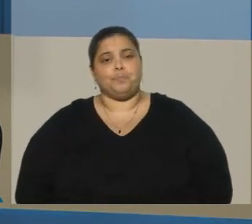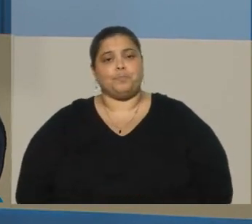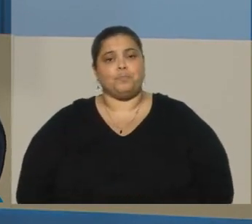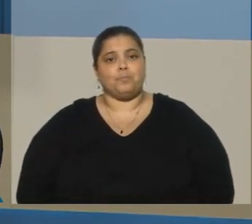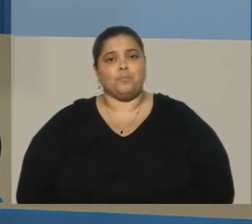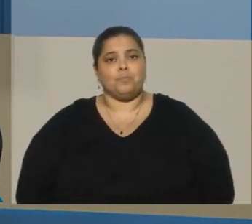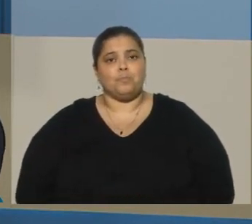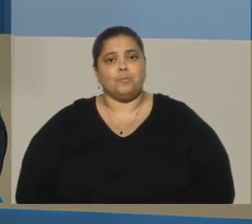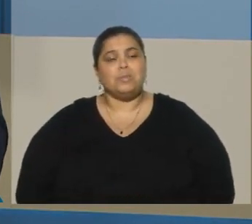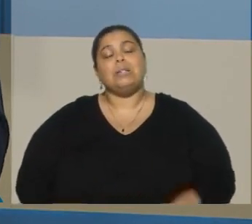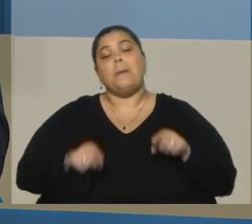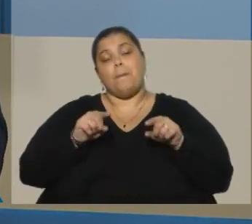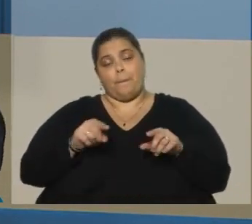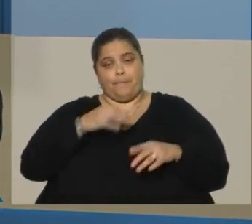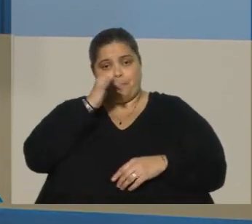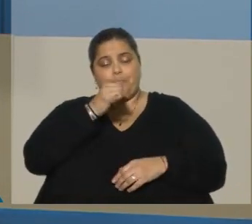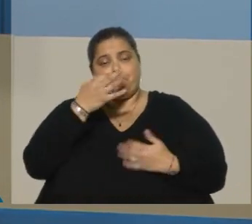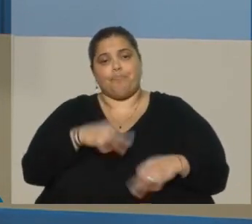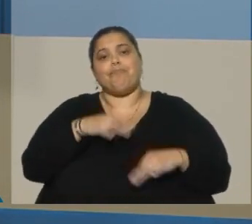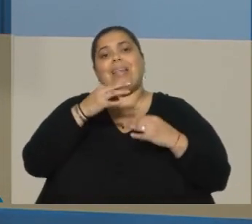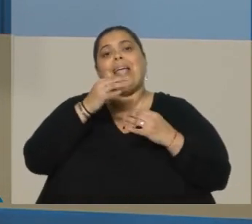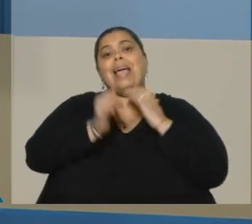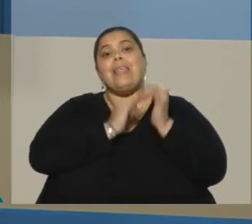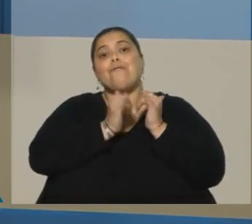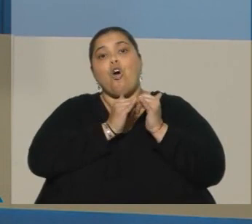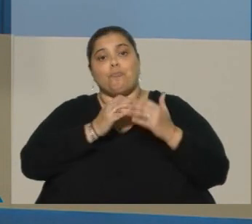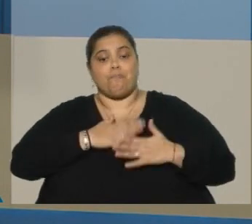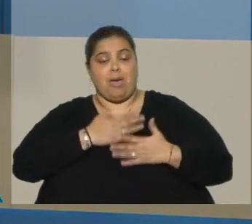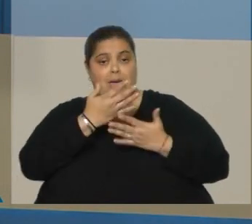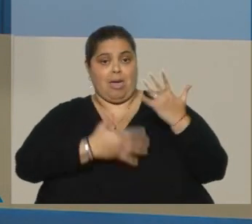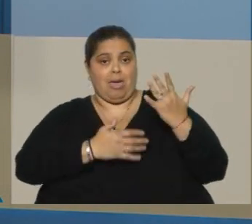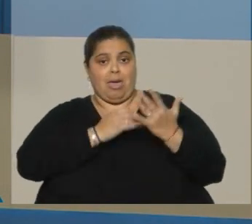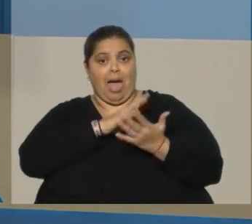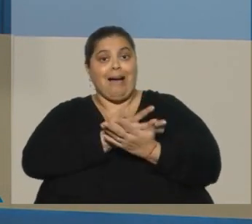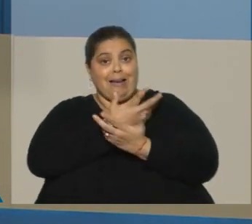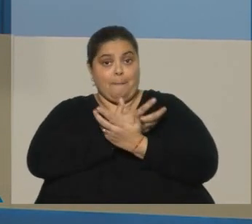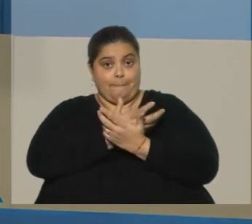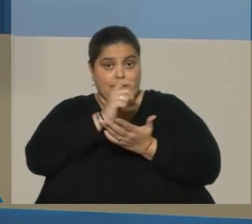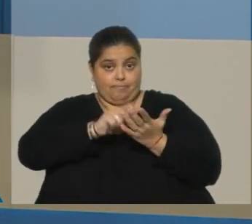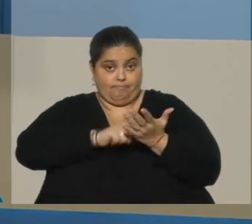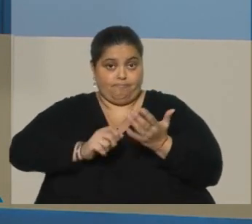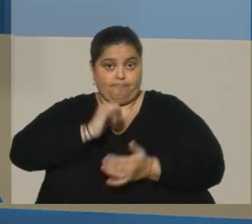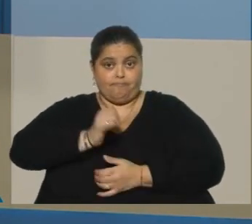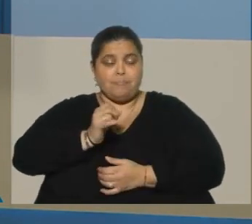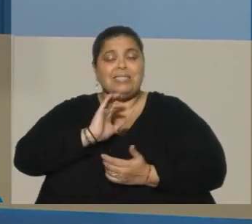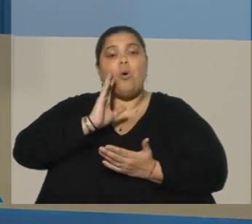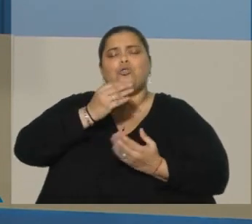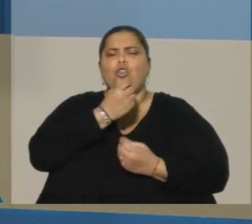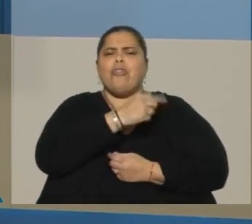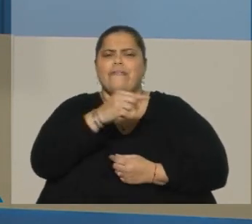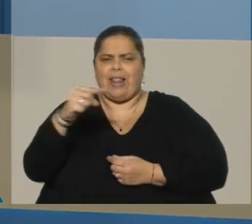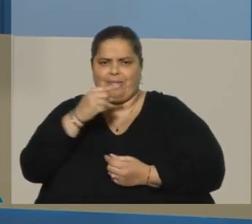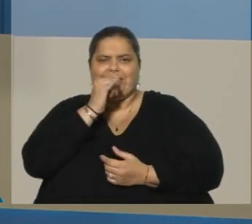Leo, el informe que elabora ANCAP, en realidad son varios informes. El informe final es un informe de